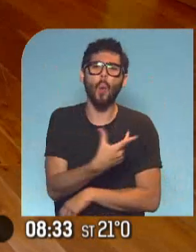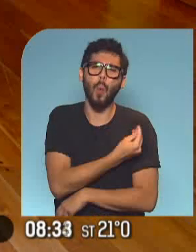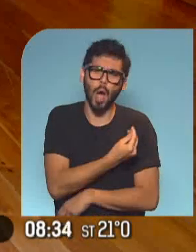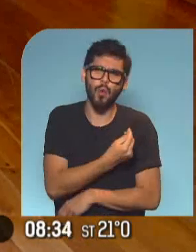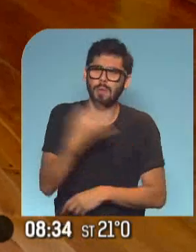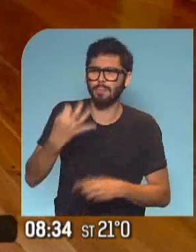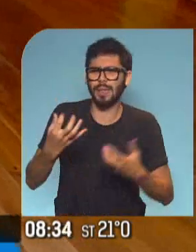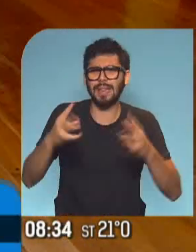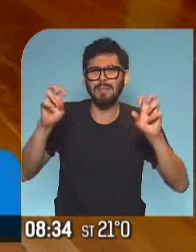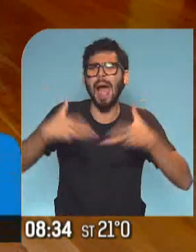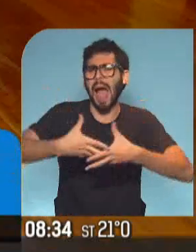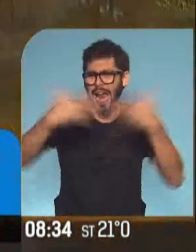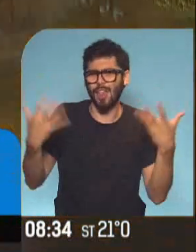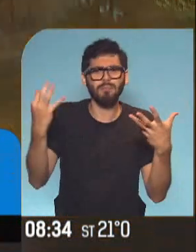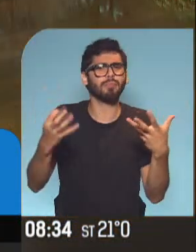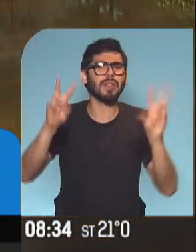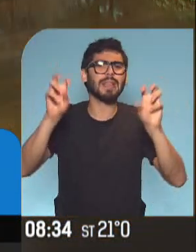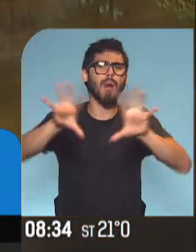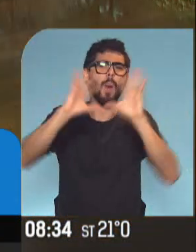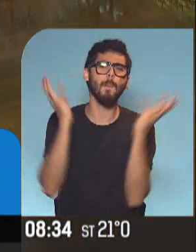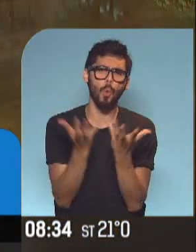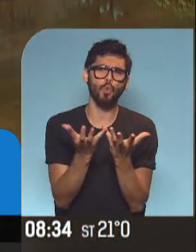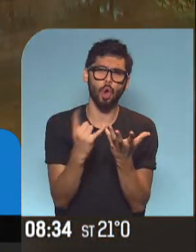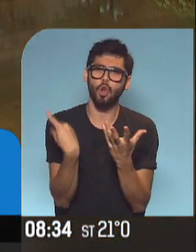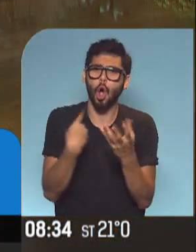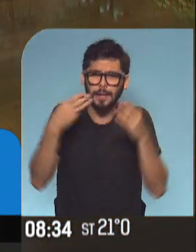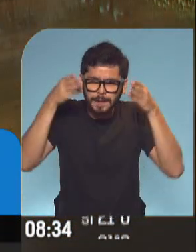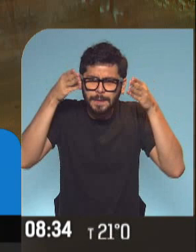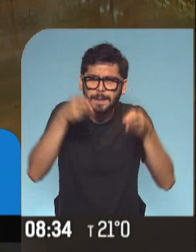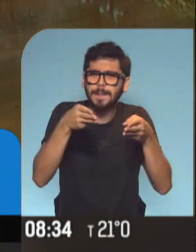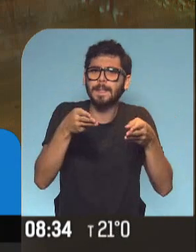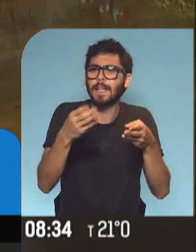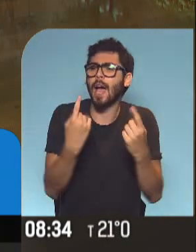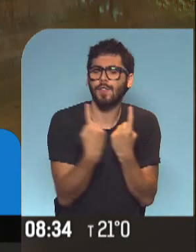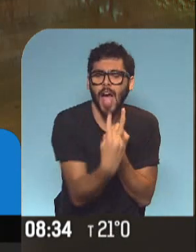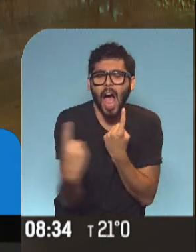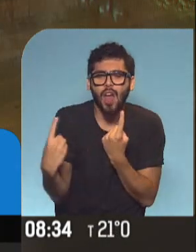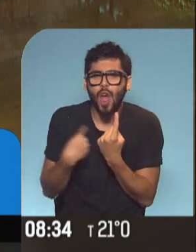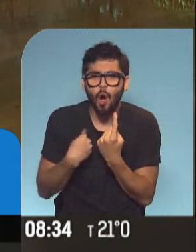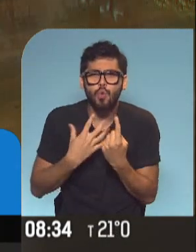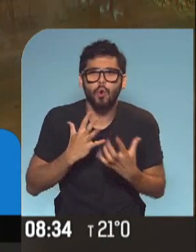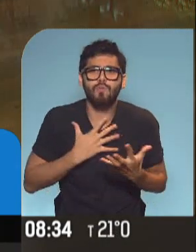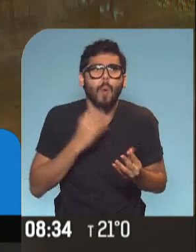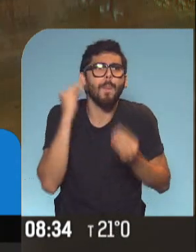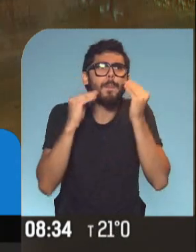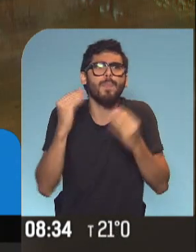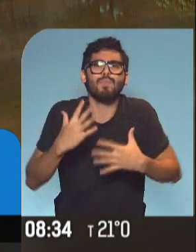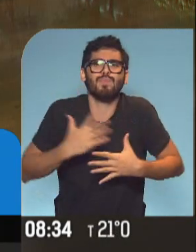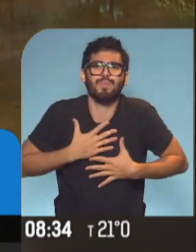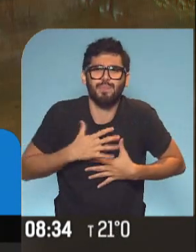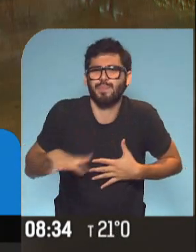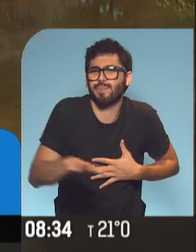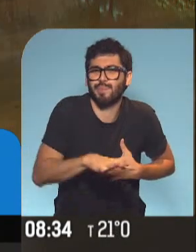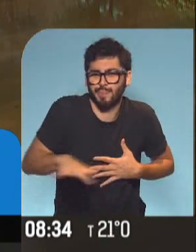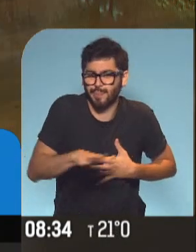en realidad no afecta a todo el mundo y estamos mirando cada uno su porción de preocupación en el lugar donde le